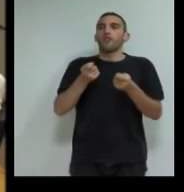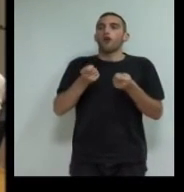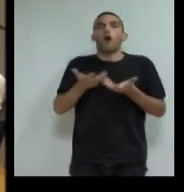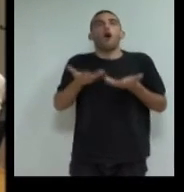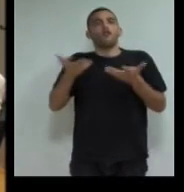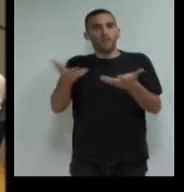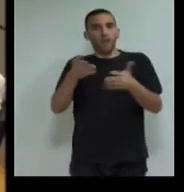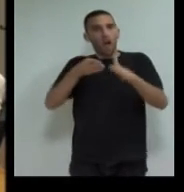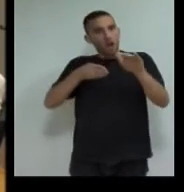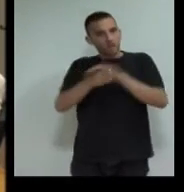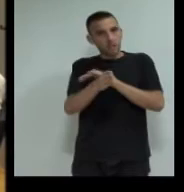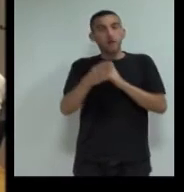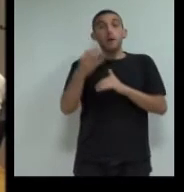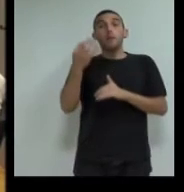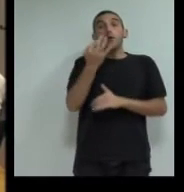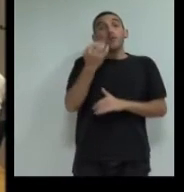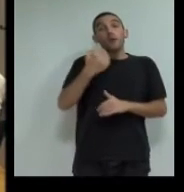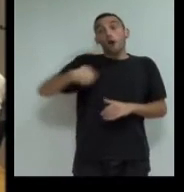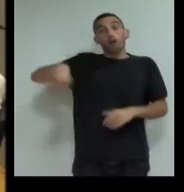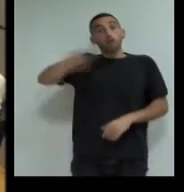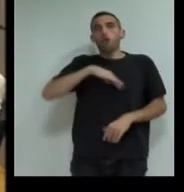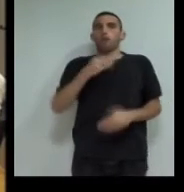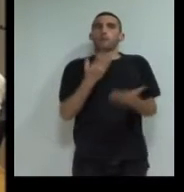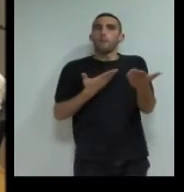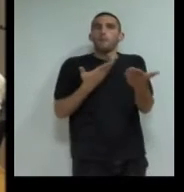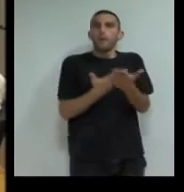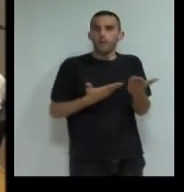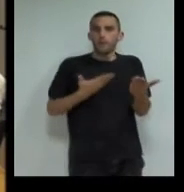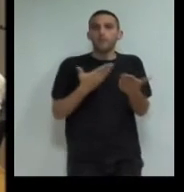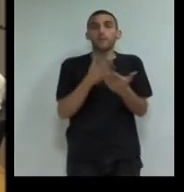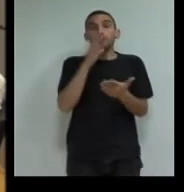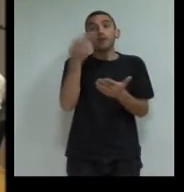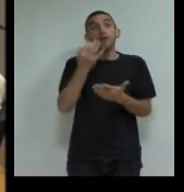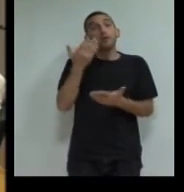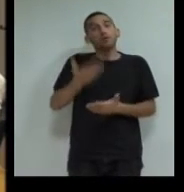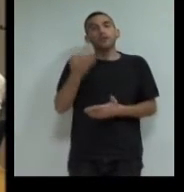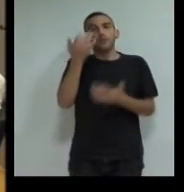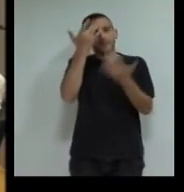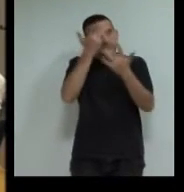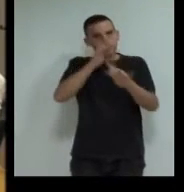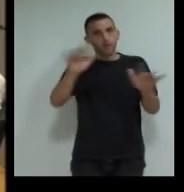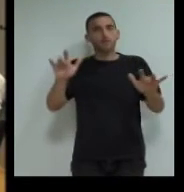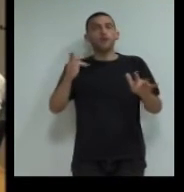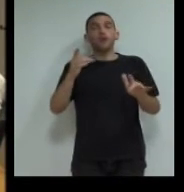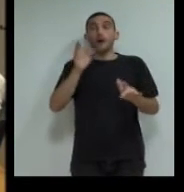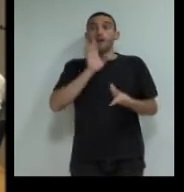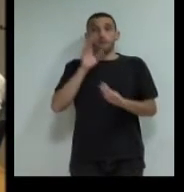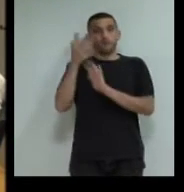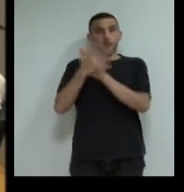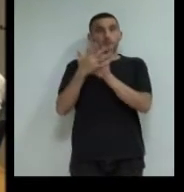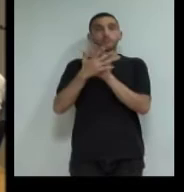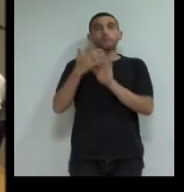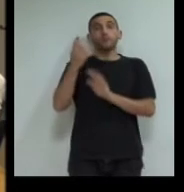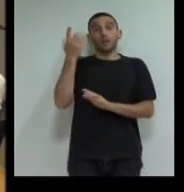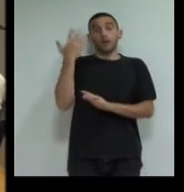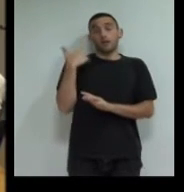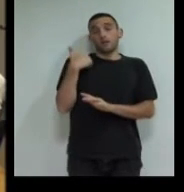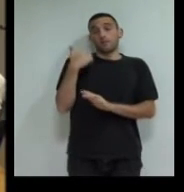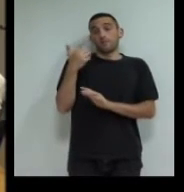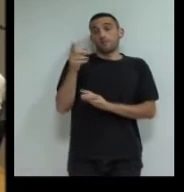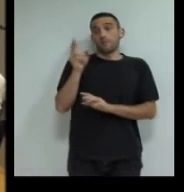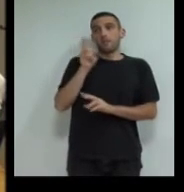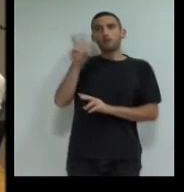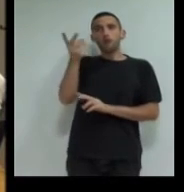importante que los demás lo pidamos, ¿no? Entonces, hablabas del tema de la sensibilización. Antes yo quería comentar un tema que sí que os lo he oído a